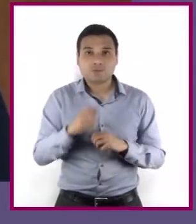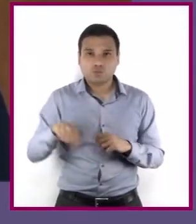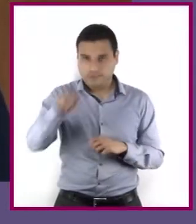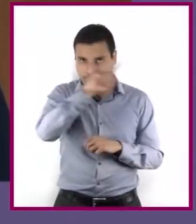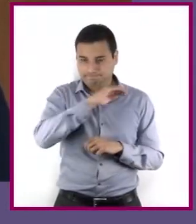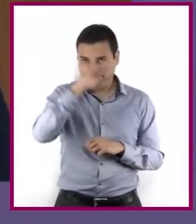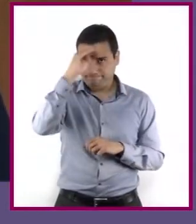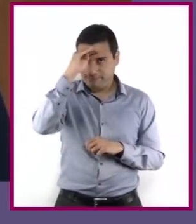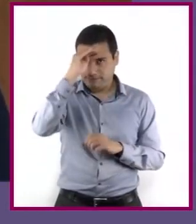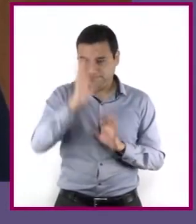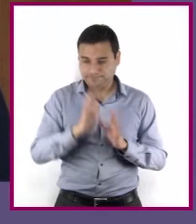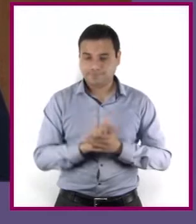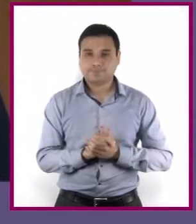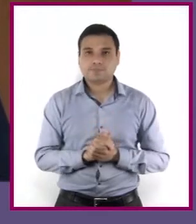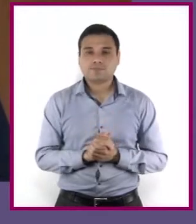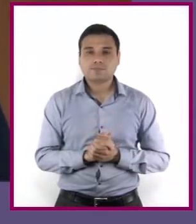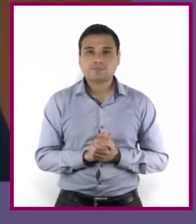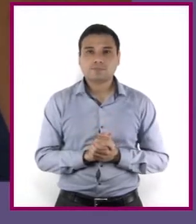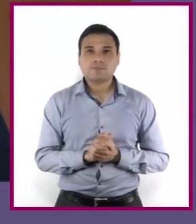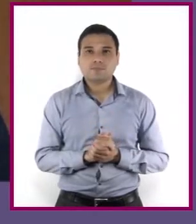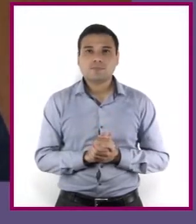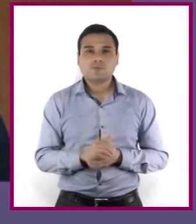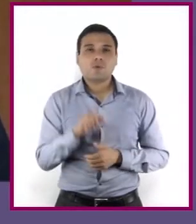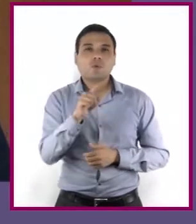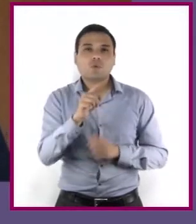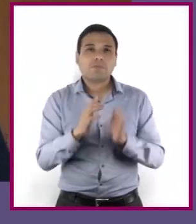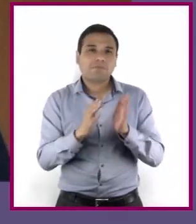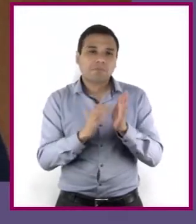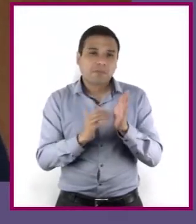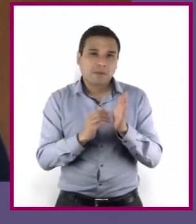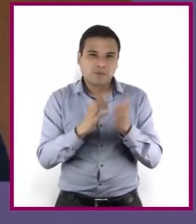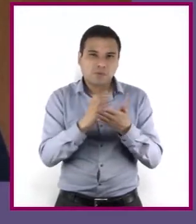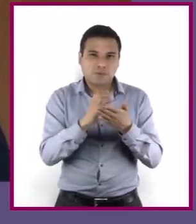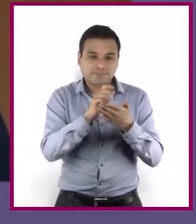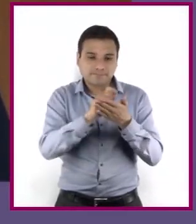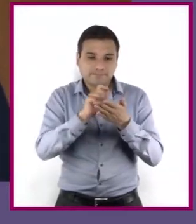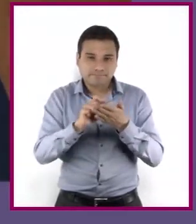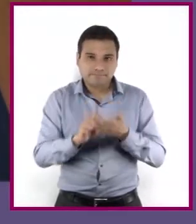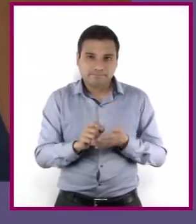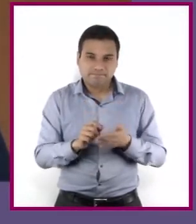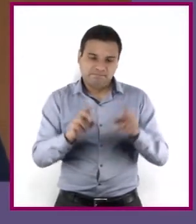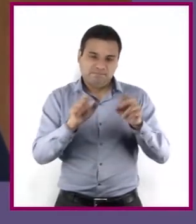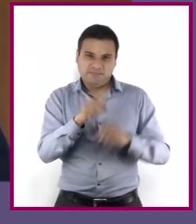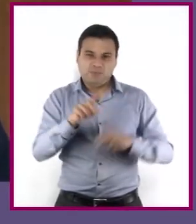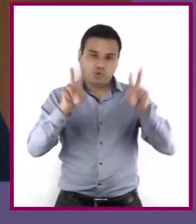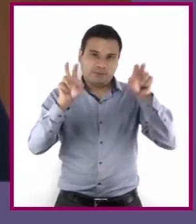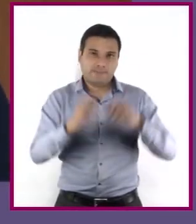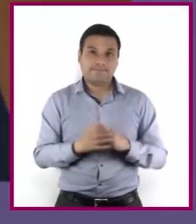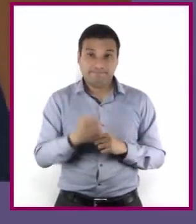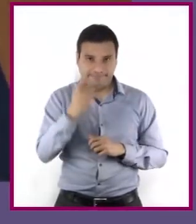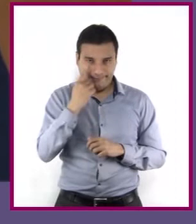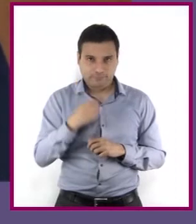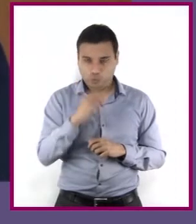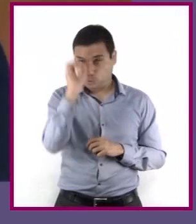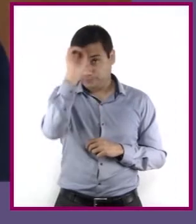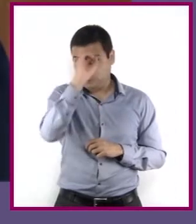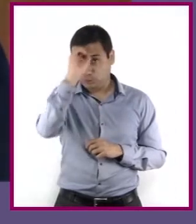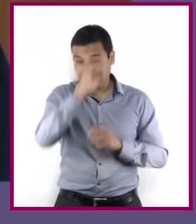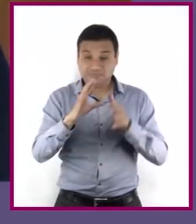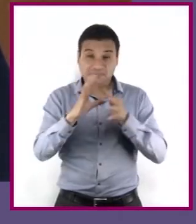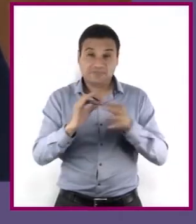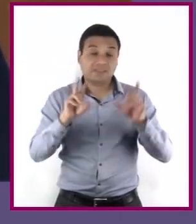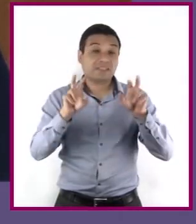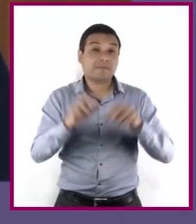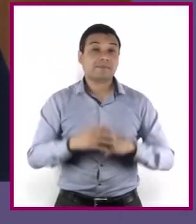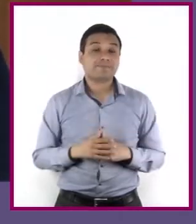reflexión. En una cuartilla escribiremos nuestras reflexiones sobre el tema revisado. Les comparto las mías. El título